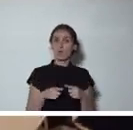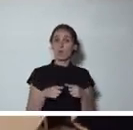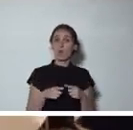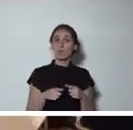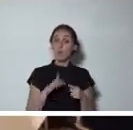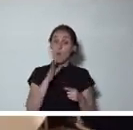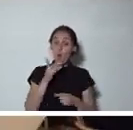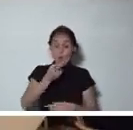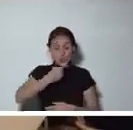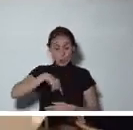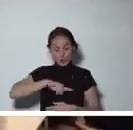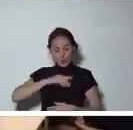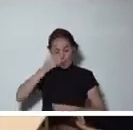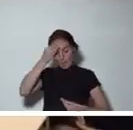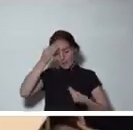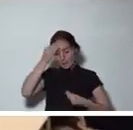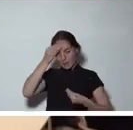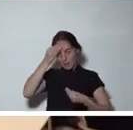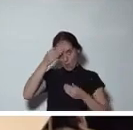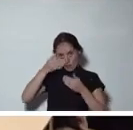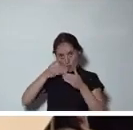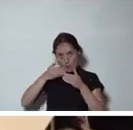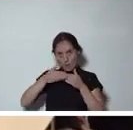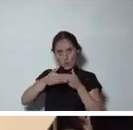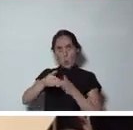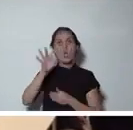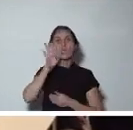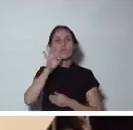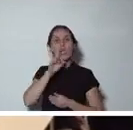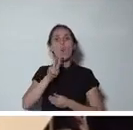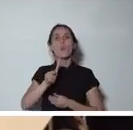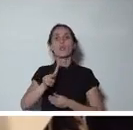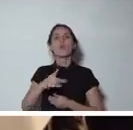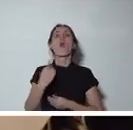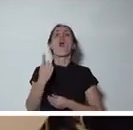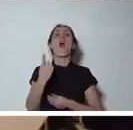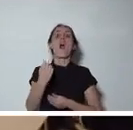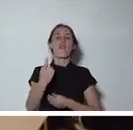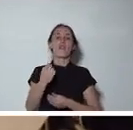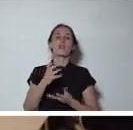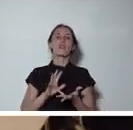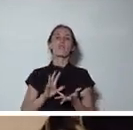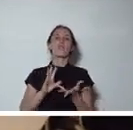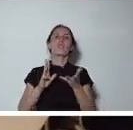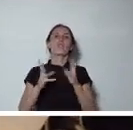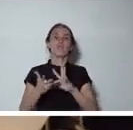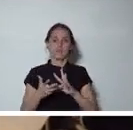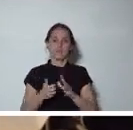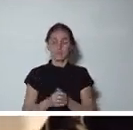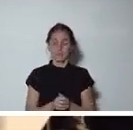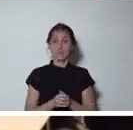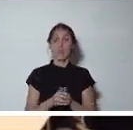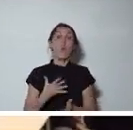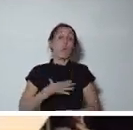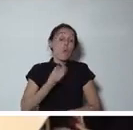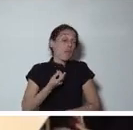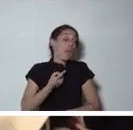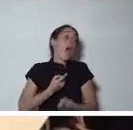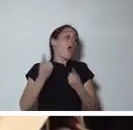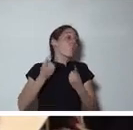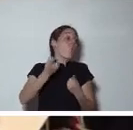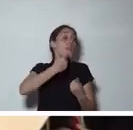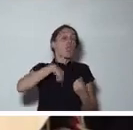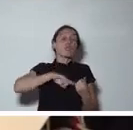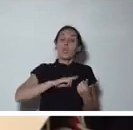modificar todo lo que nos quede del siglo XXI por delante segura ente muchos de nosotras no lo veremos o no lo veremos